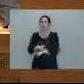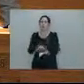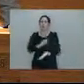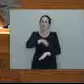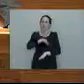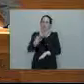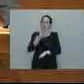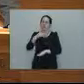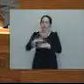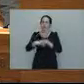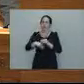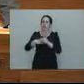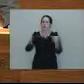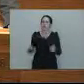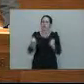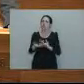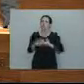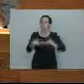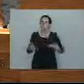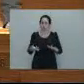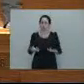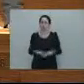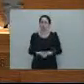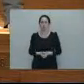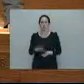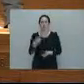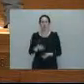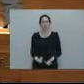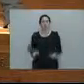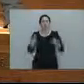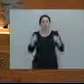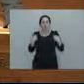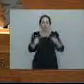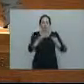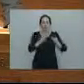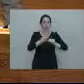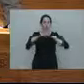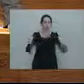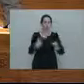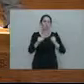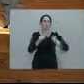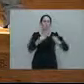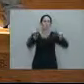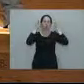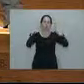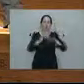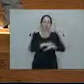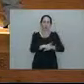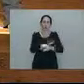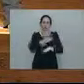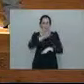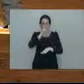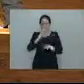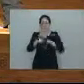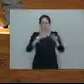oportunas. También creemos que en su ámbito competencial, en su ámbito de actuación, el Consejo de Gobierno del Principado de Asturias tiene la obligación